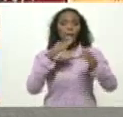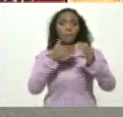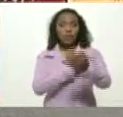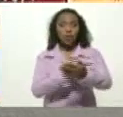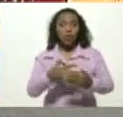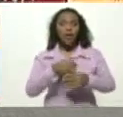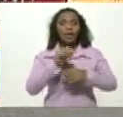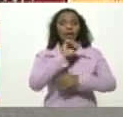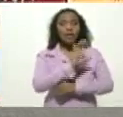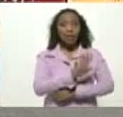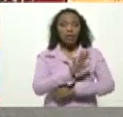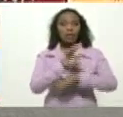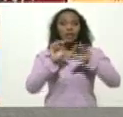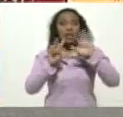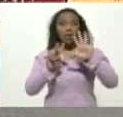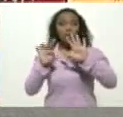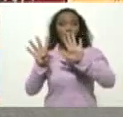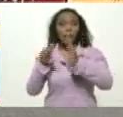4.579.000.